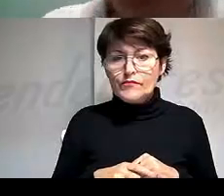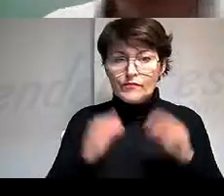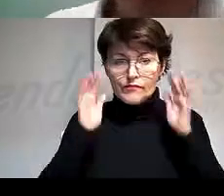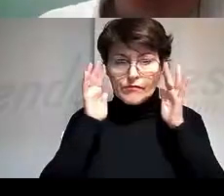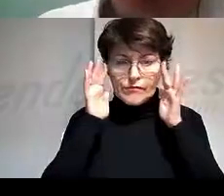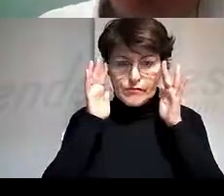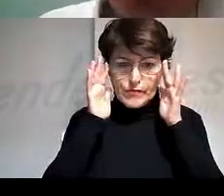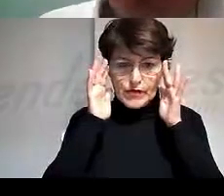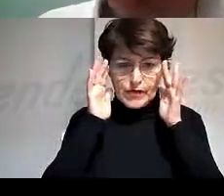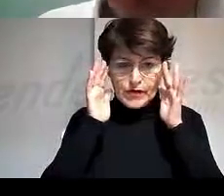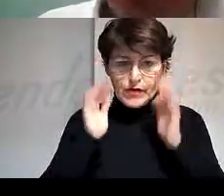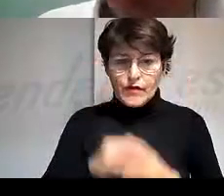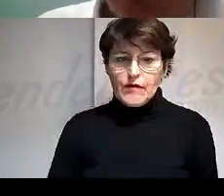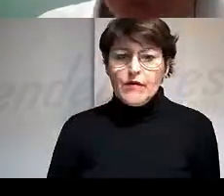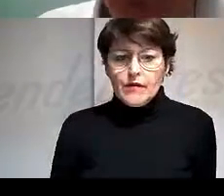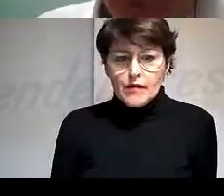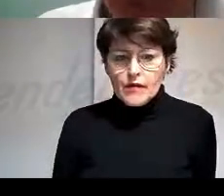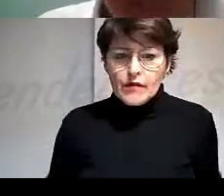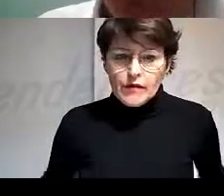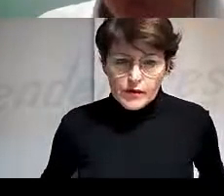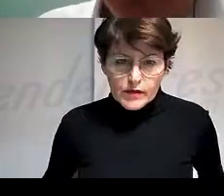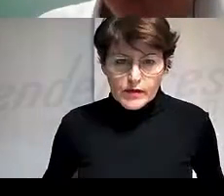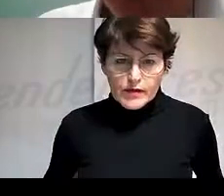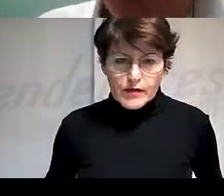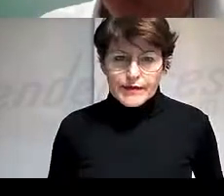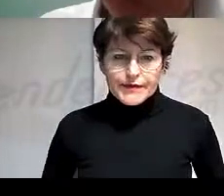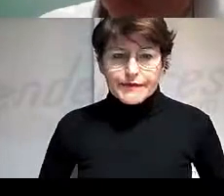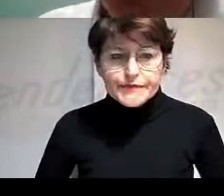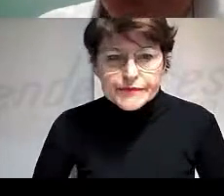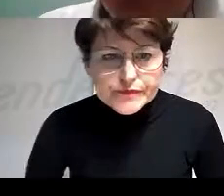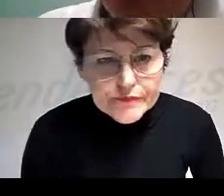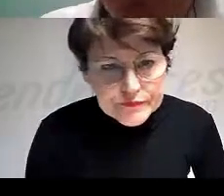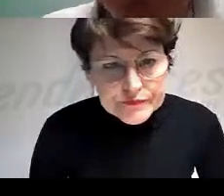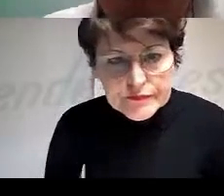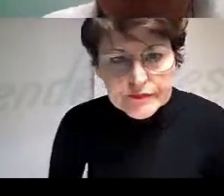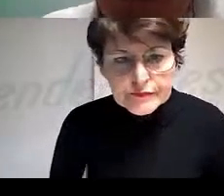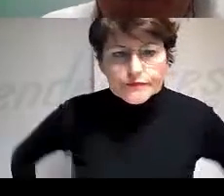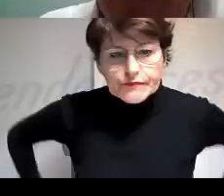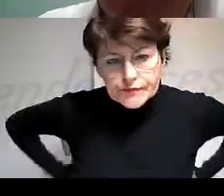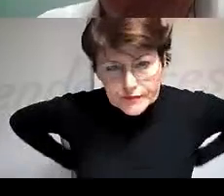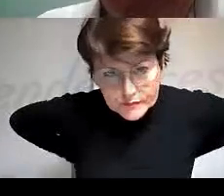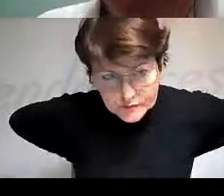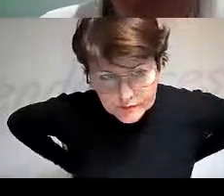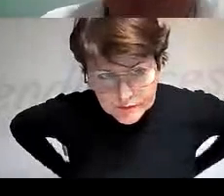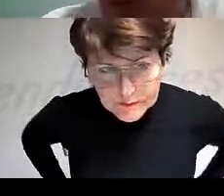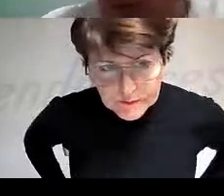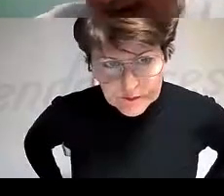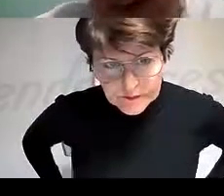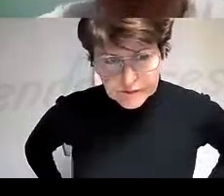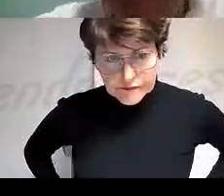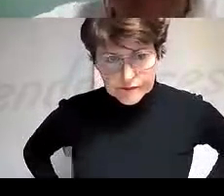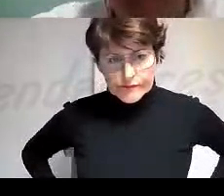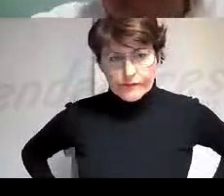cataboliza para producir energía. Por lo tanto, cualquier compuesto que tenga guaranina, en este caso mateína